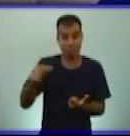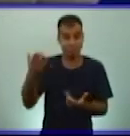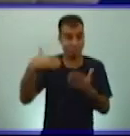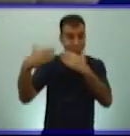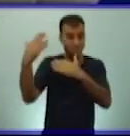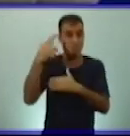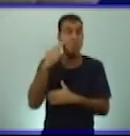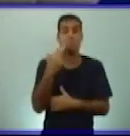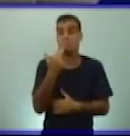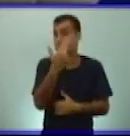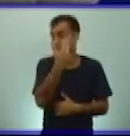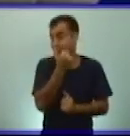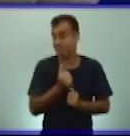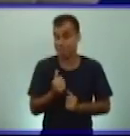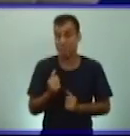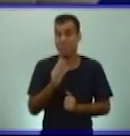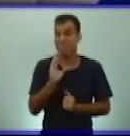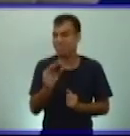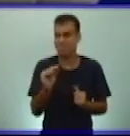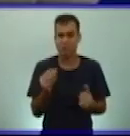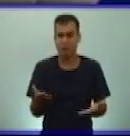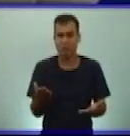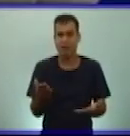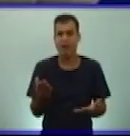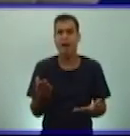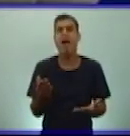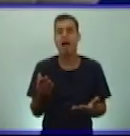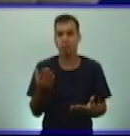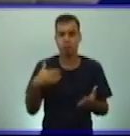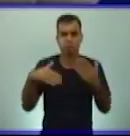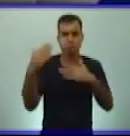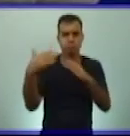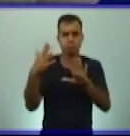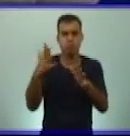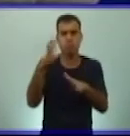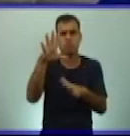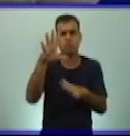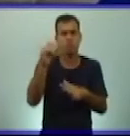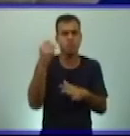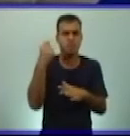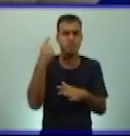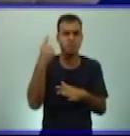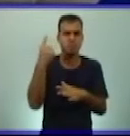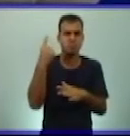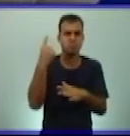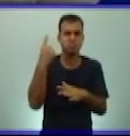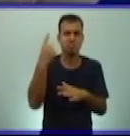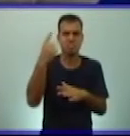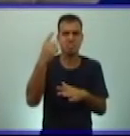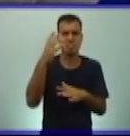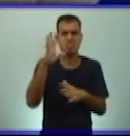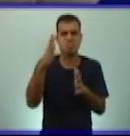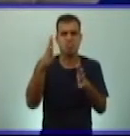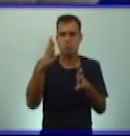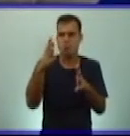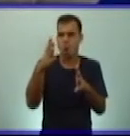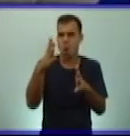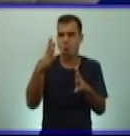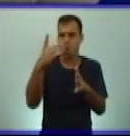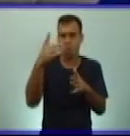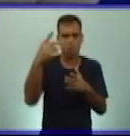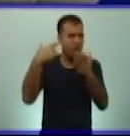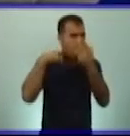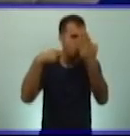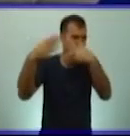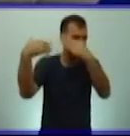Nuevo Mundo, nuestro José Martí, sentenció hace medio siglo que el caso geográfico de vivir